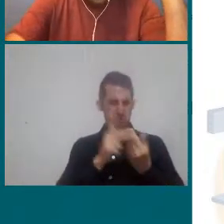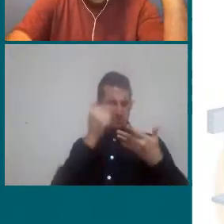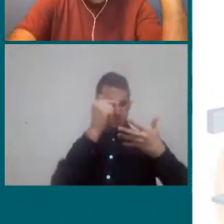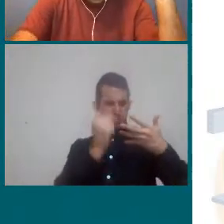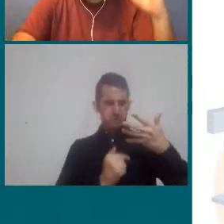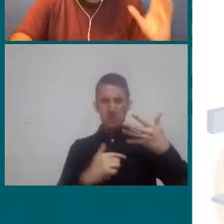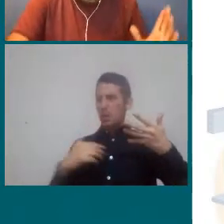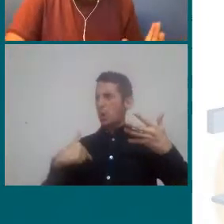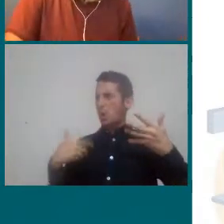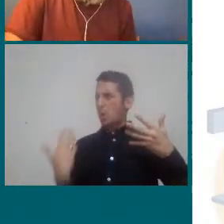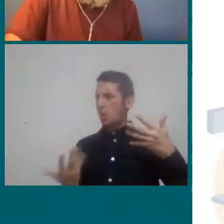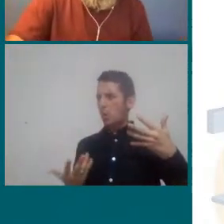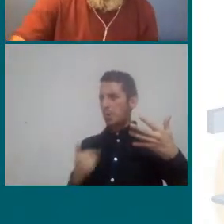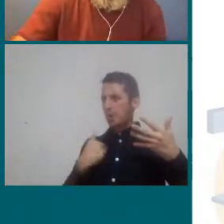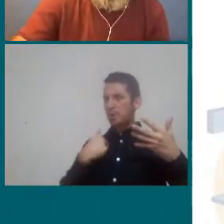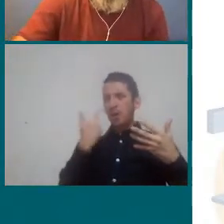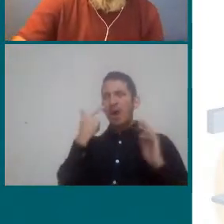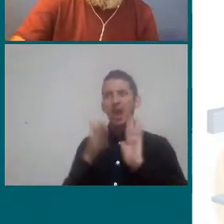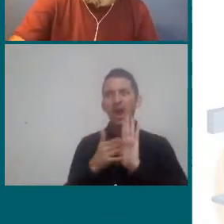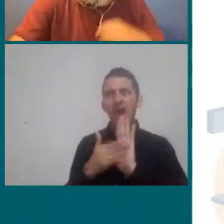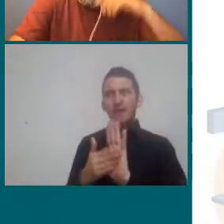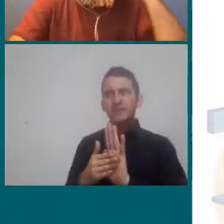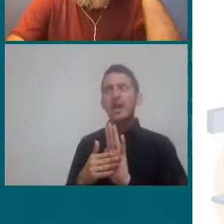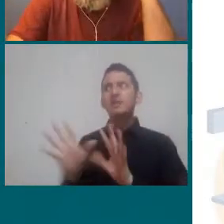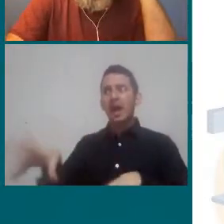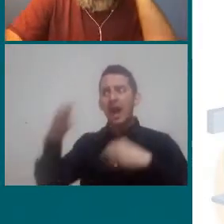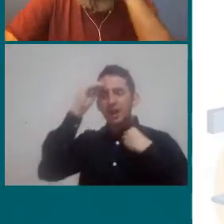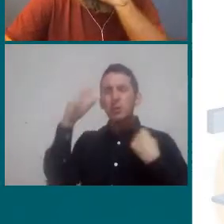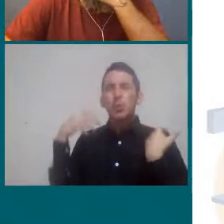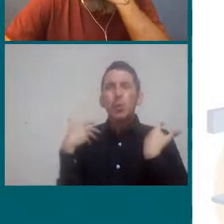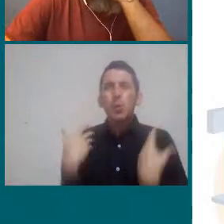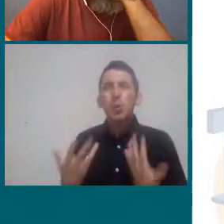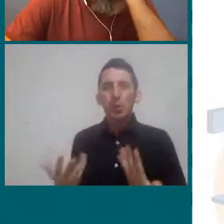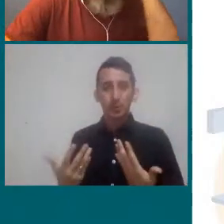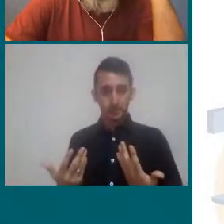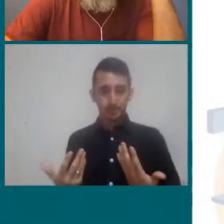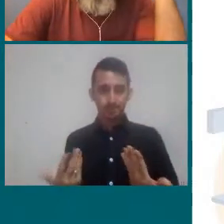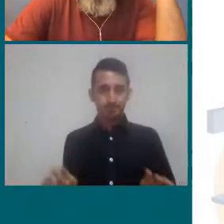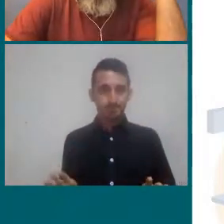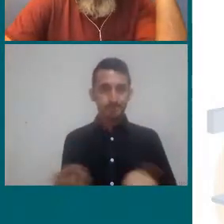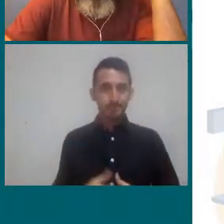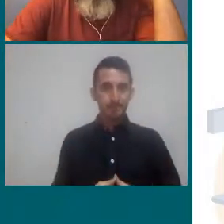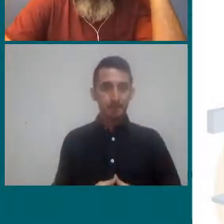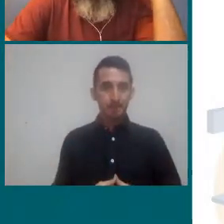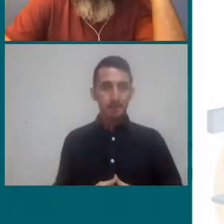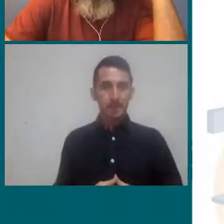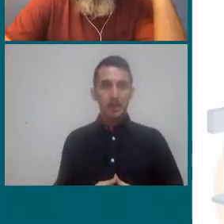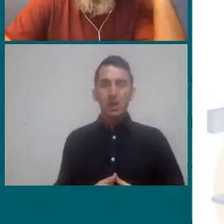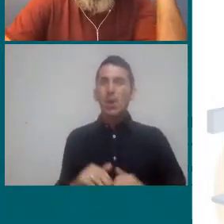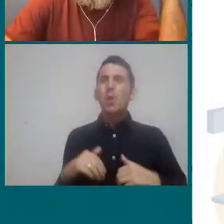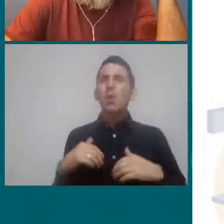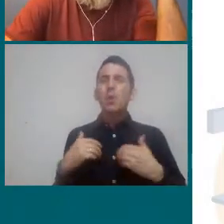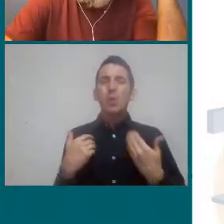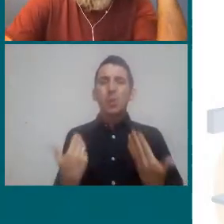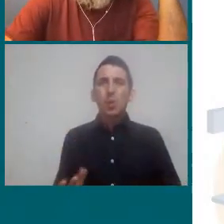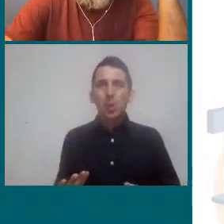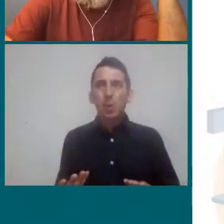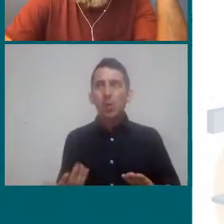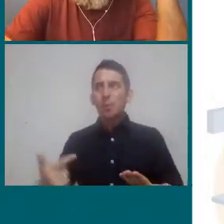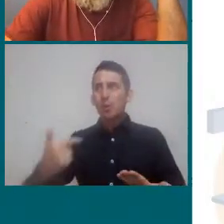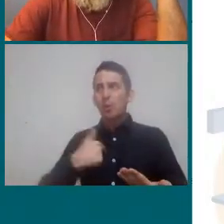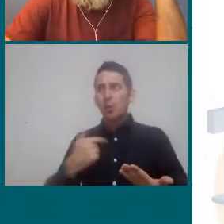voy a poder yo recoger evidencias de aprendizaje? ¿Cómo o de qué manera voy a poder dar